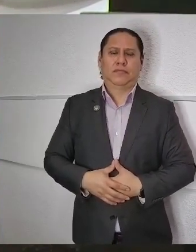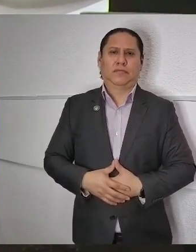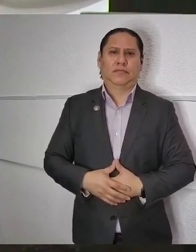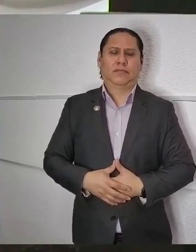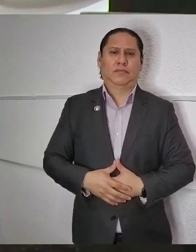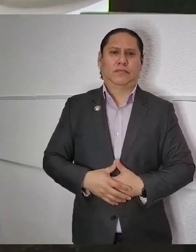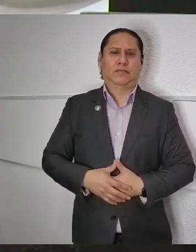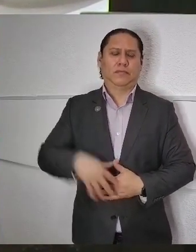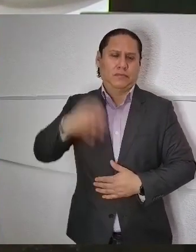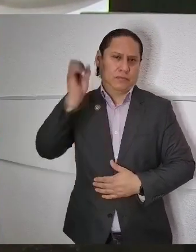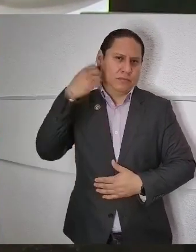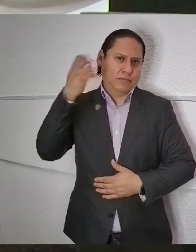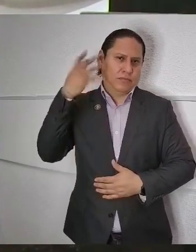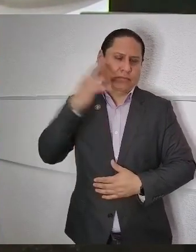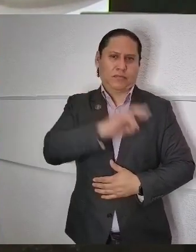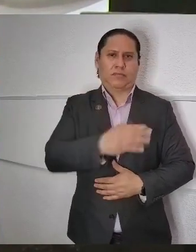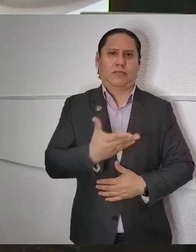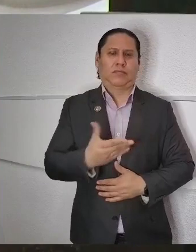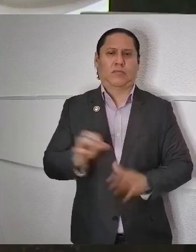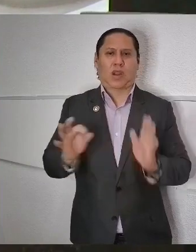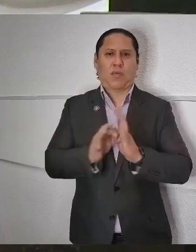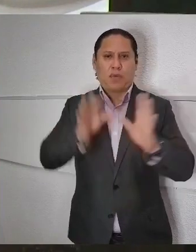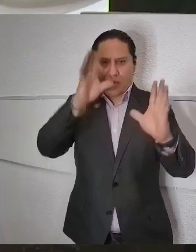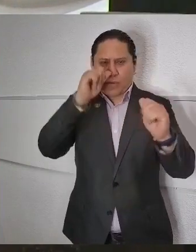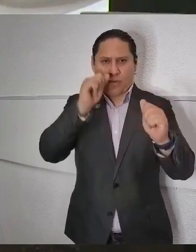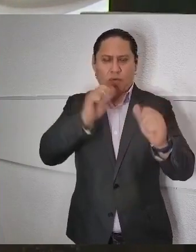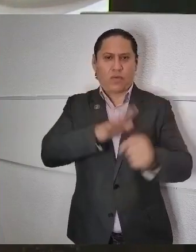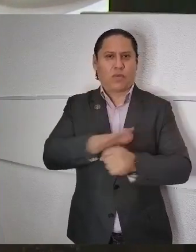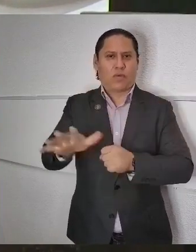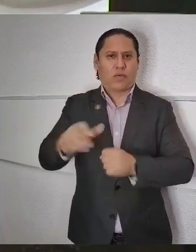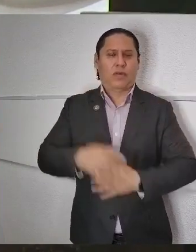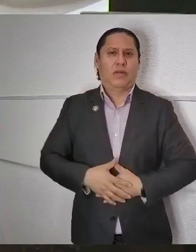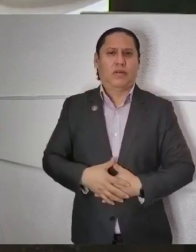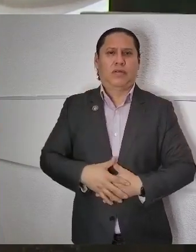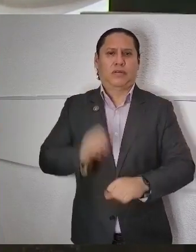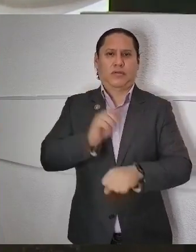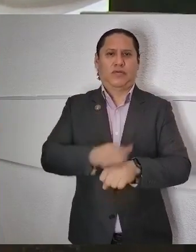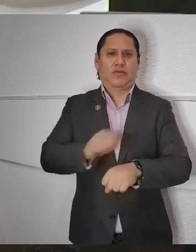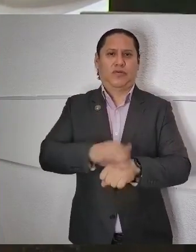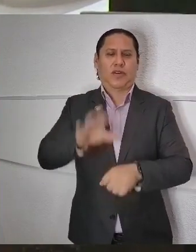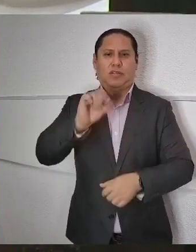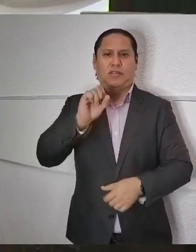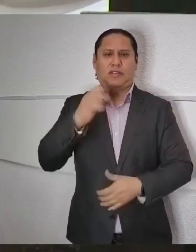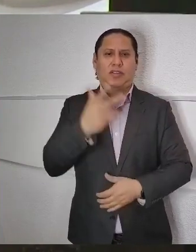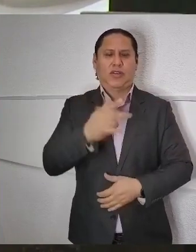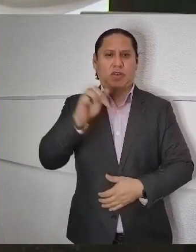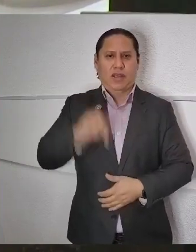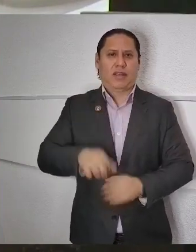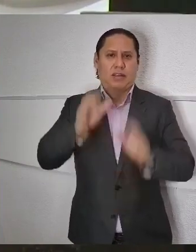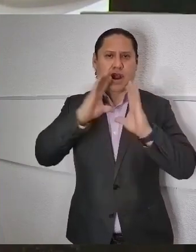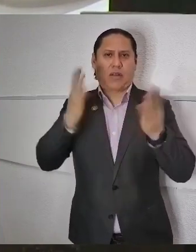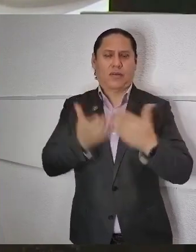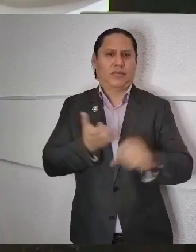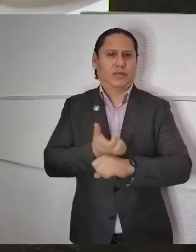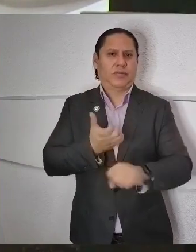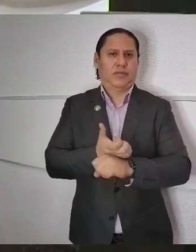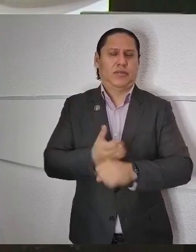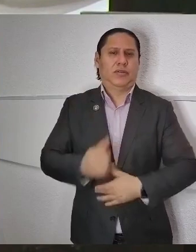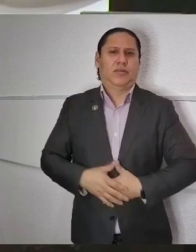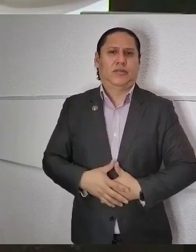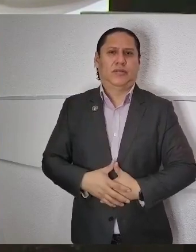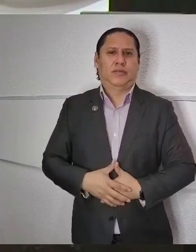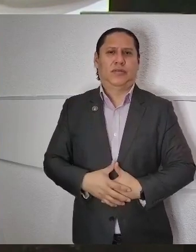Honorable Asamblea, recibimos punto de acuerdo por el que la 68ª Legislatura del Honorable Congreso del